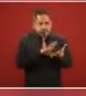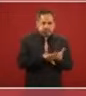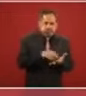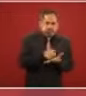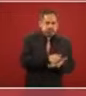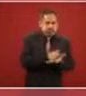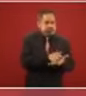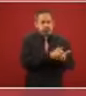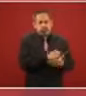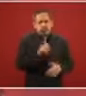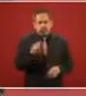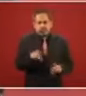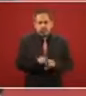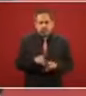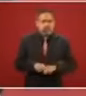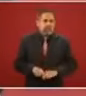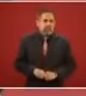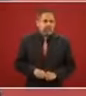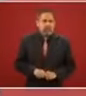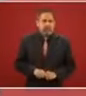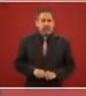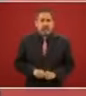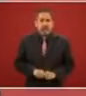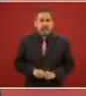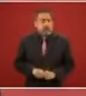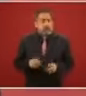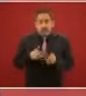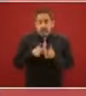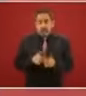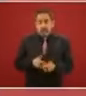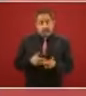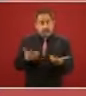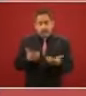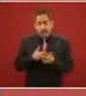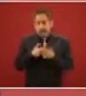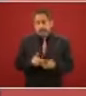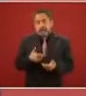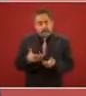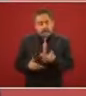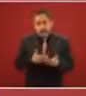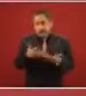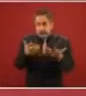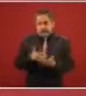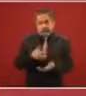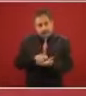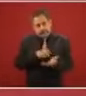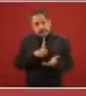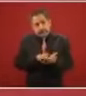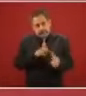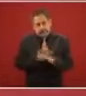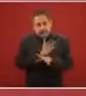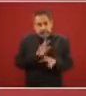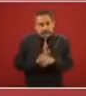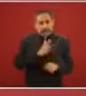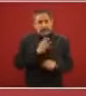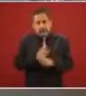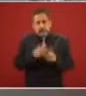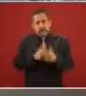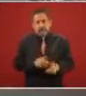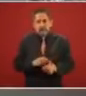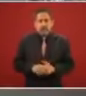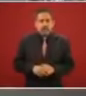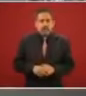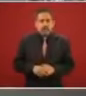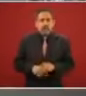las cárceles. Vamos a seguirlo haciendo, vamos a seguir trabajando. Aquí también apoya